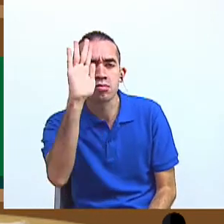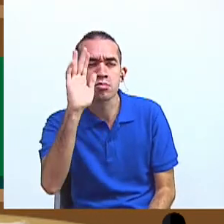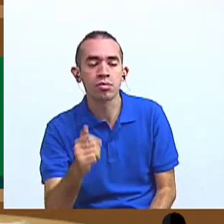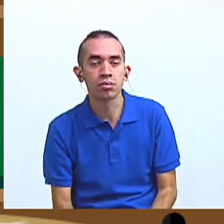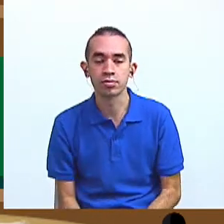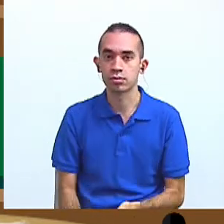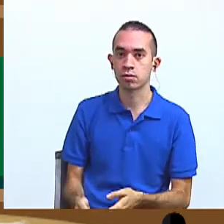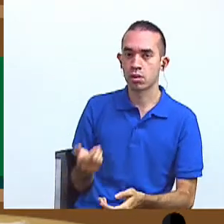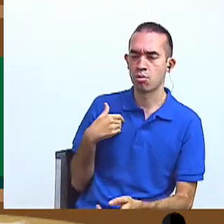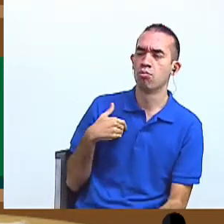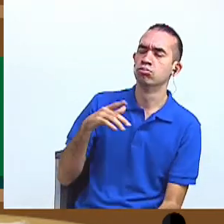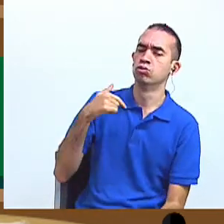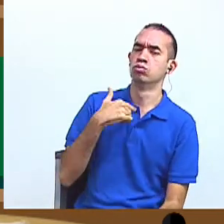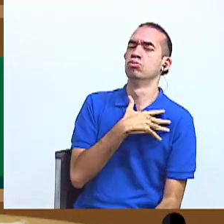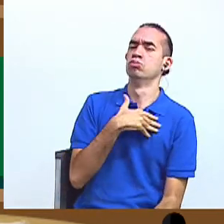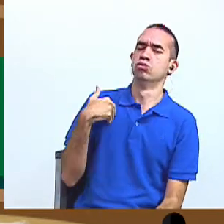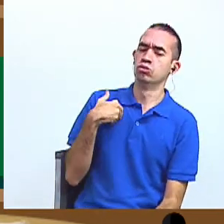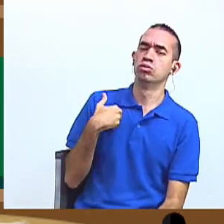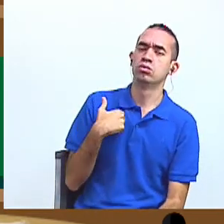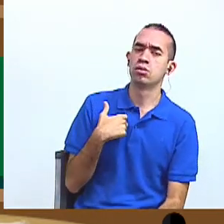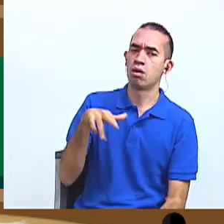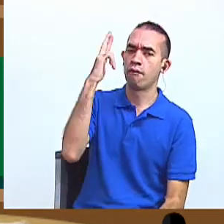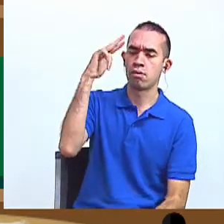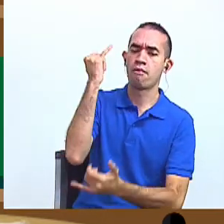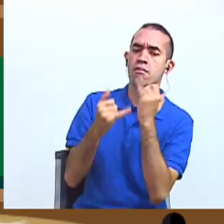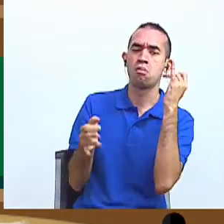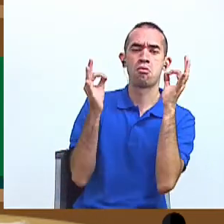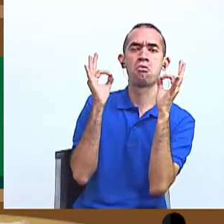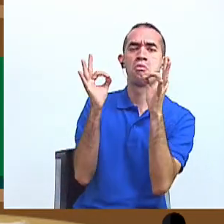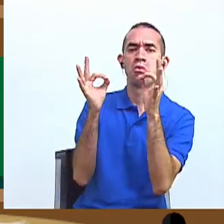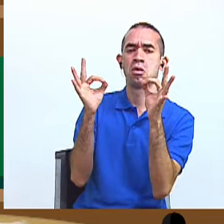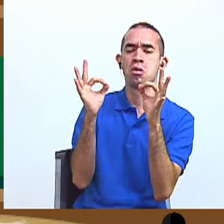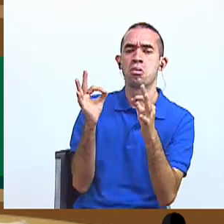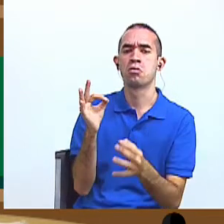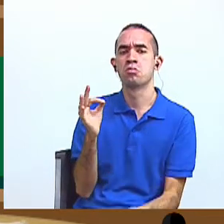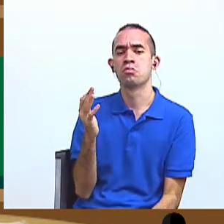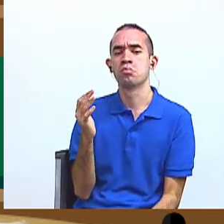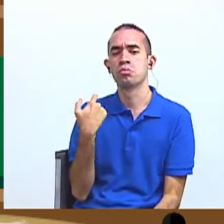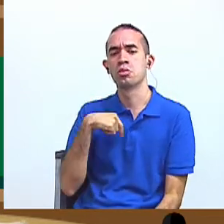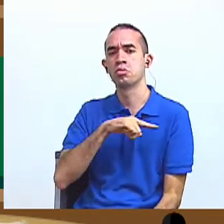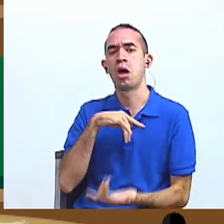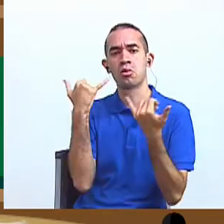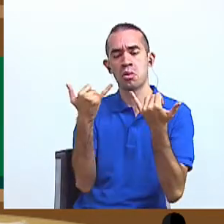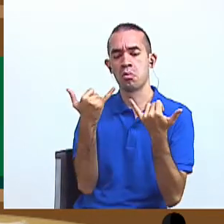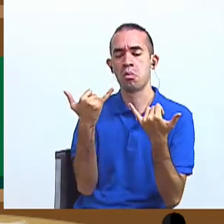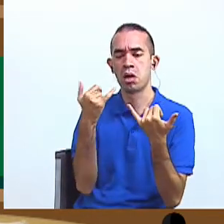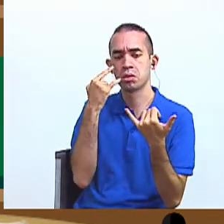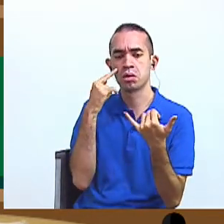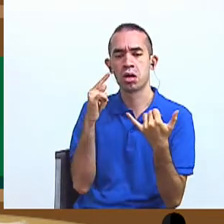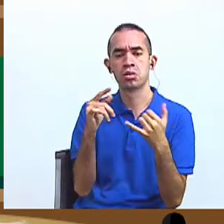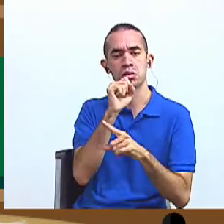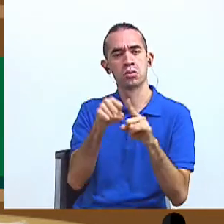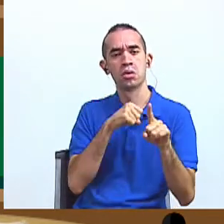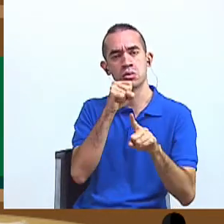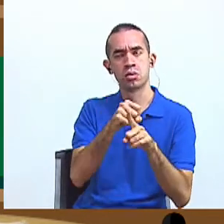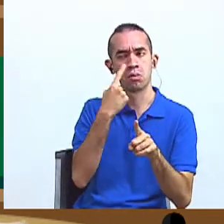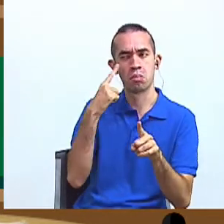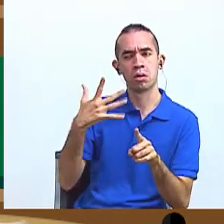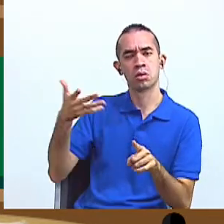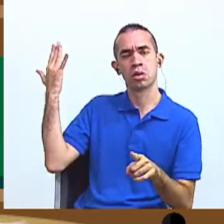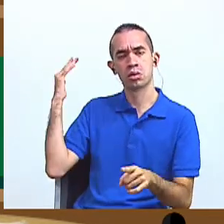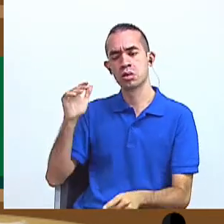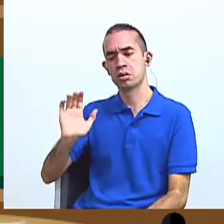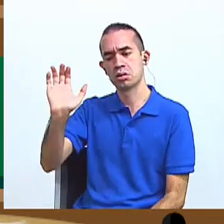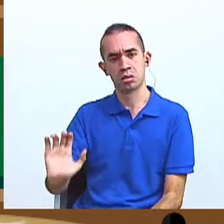Profe, a mí me gustó la reflexión final, muy buena la verdad, porque lo que nosotros vivimos ahorita se parece un poco a lo que vivió Amal, el